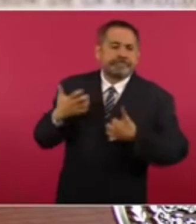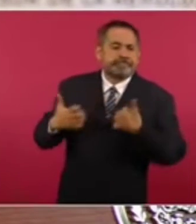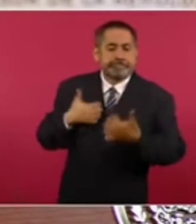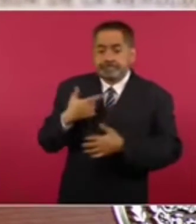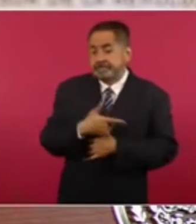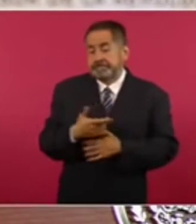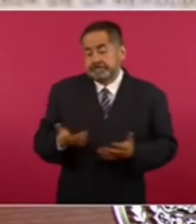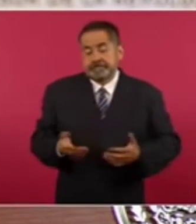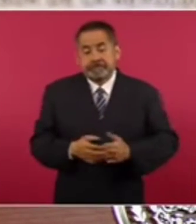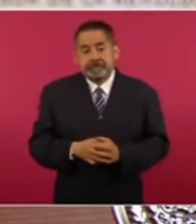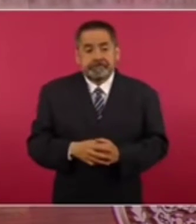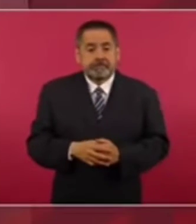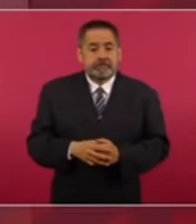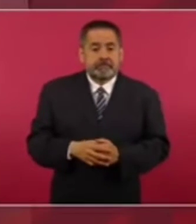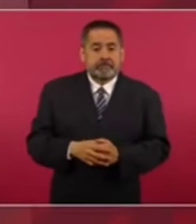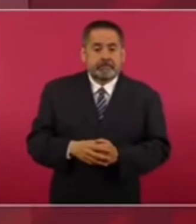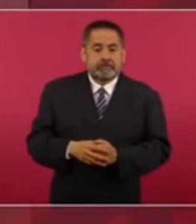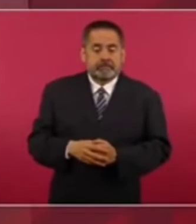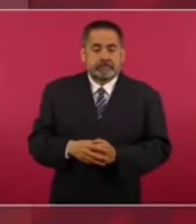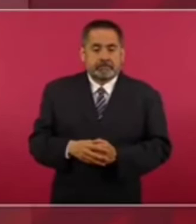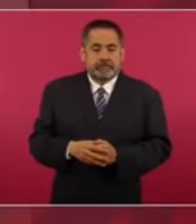el que